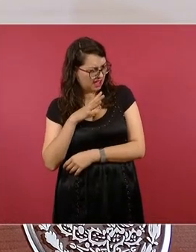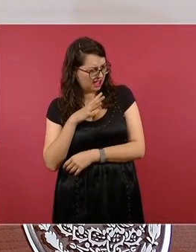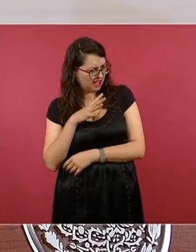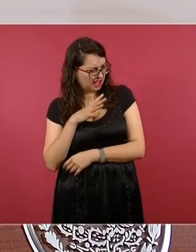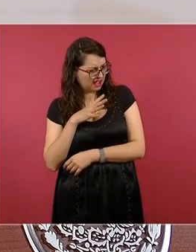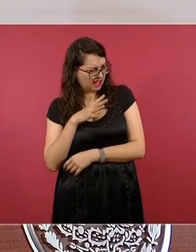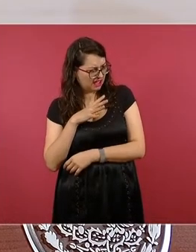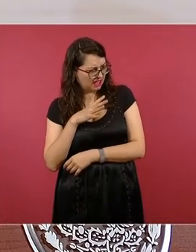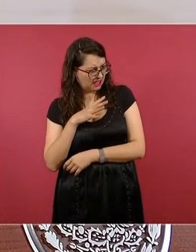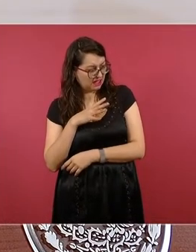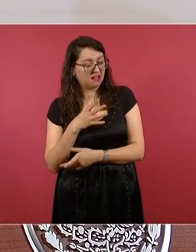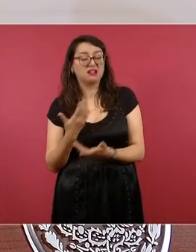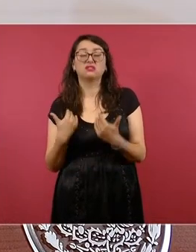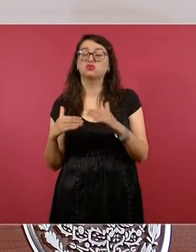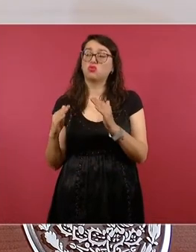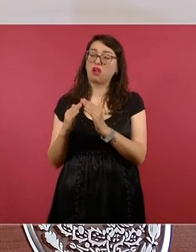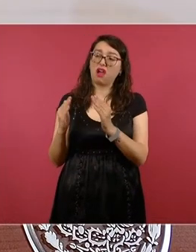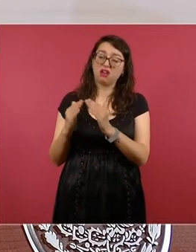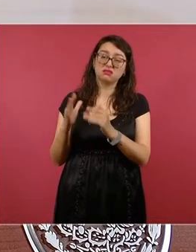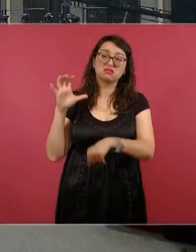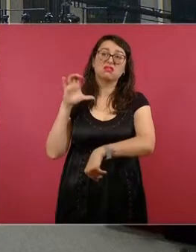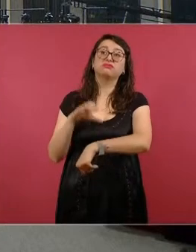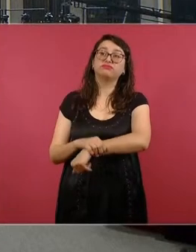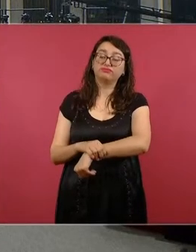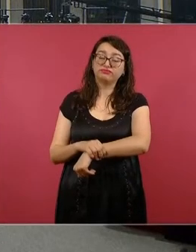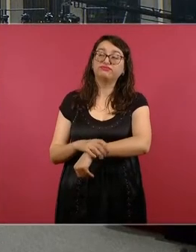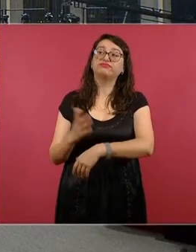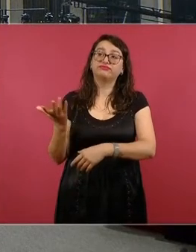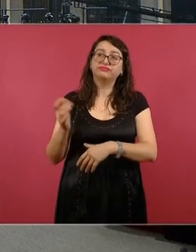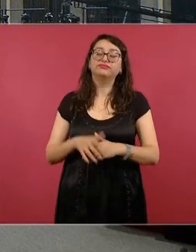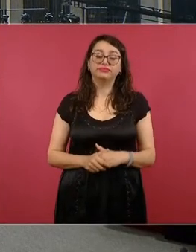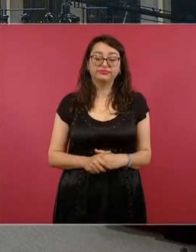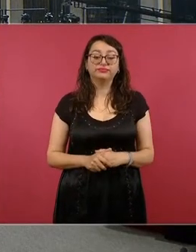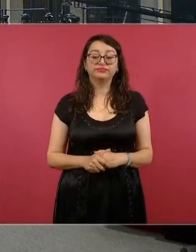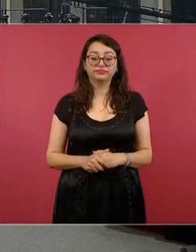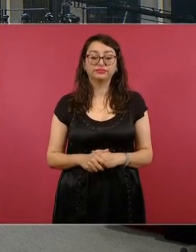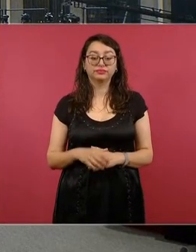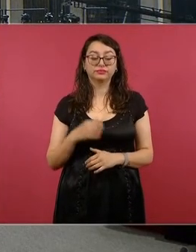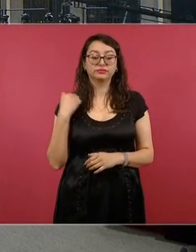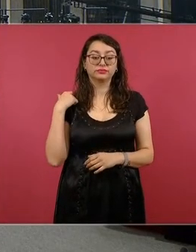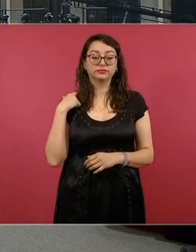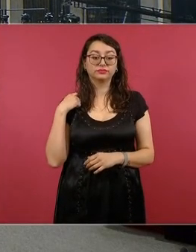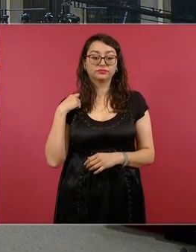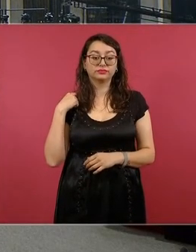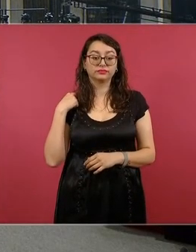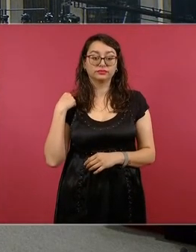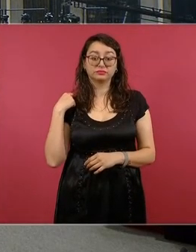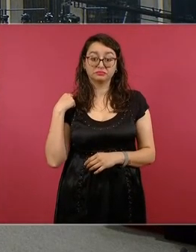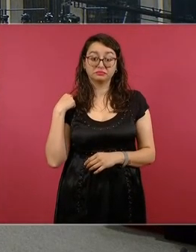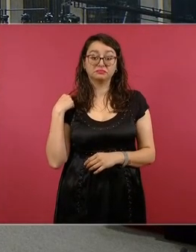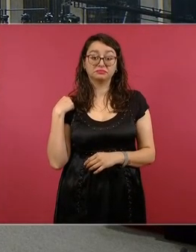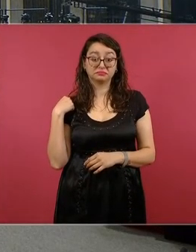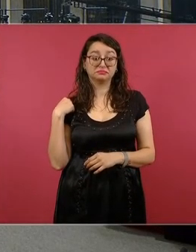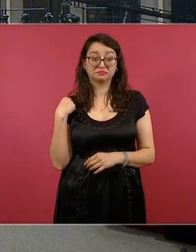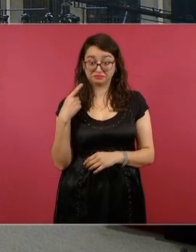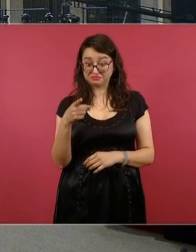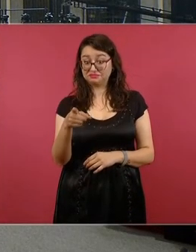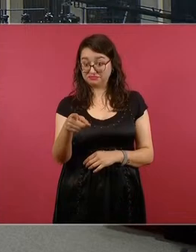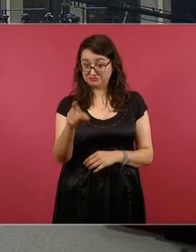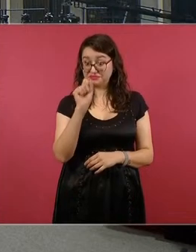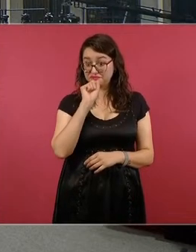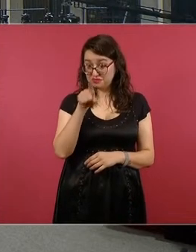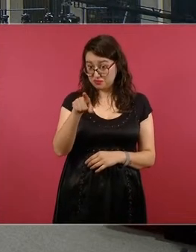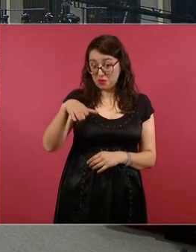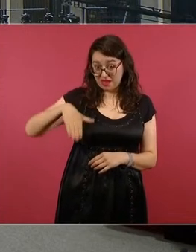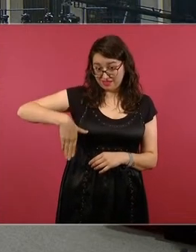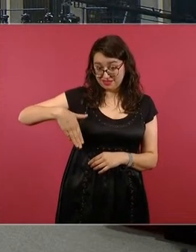Es domiciliario. Sí, igual que están en el mismo proceso. Sí. Con la misma figura de. Pues la misma figura, es la que está